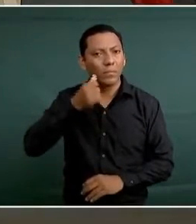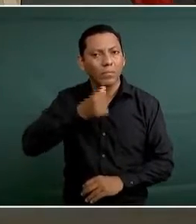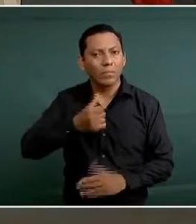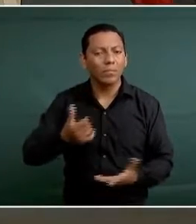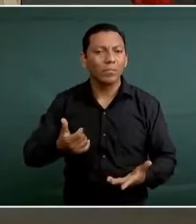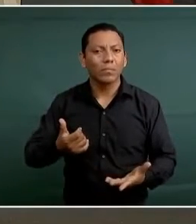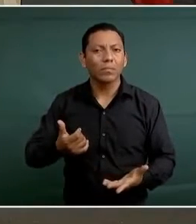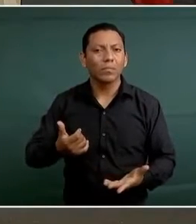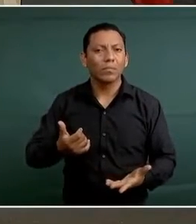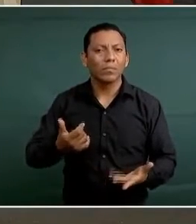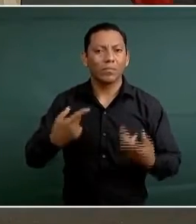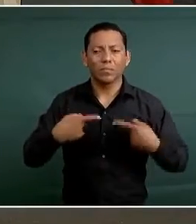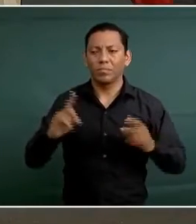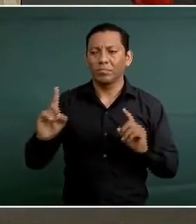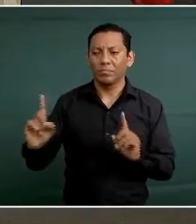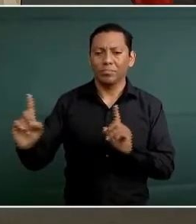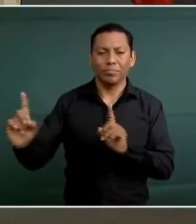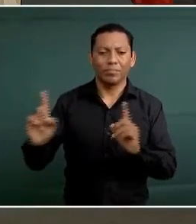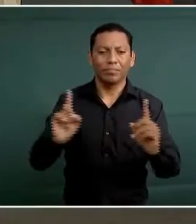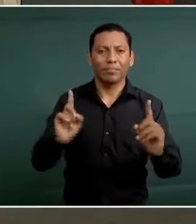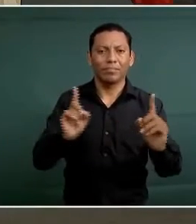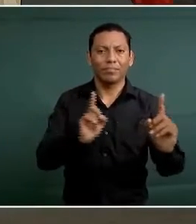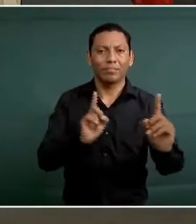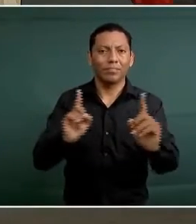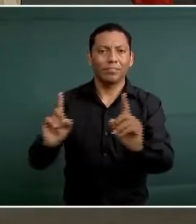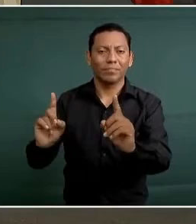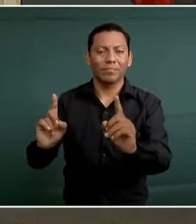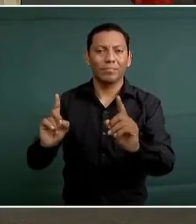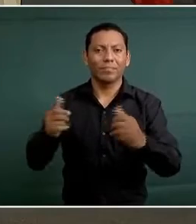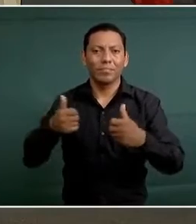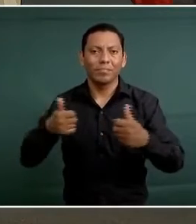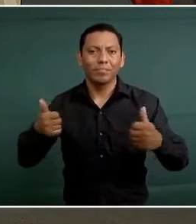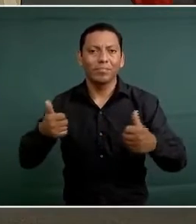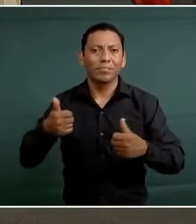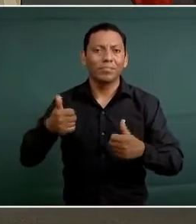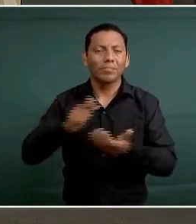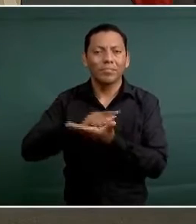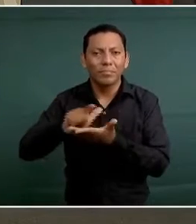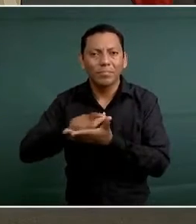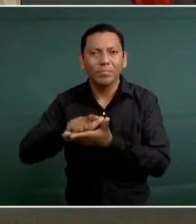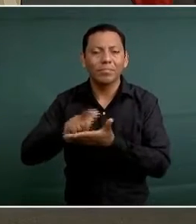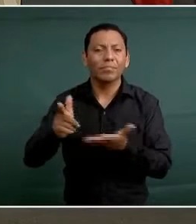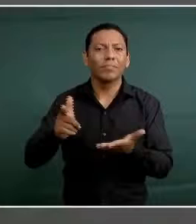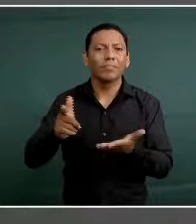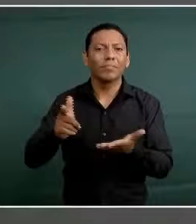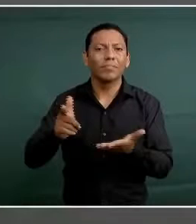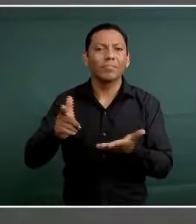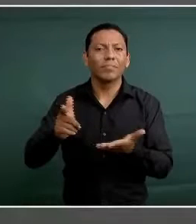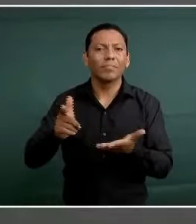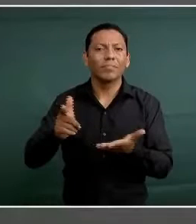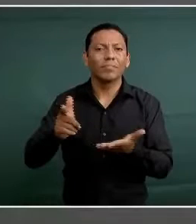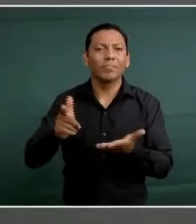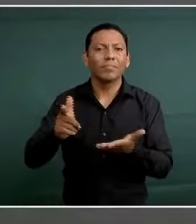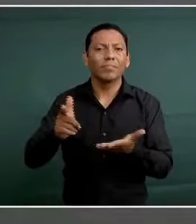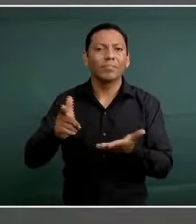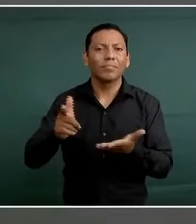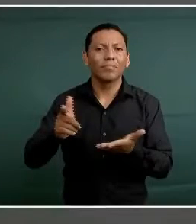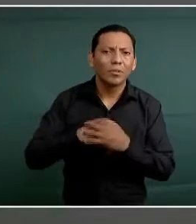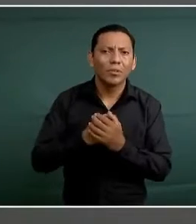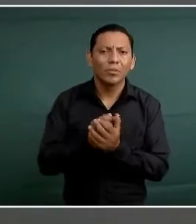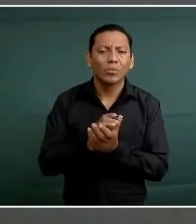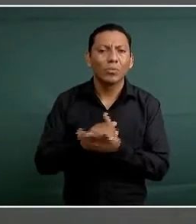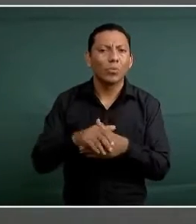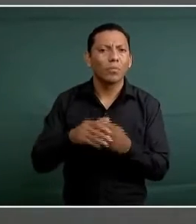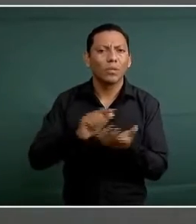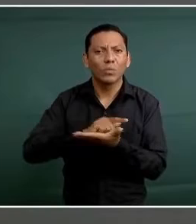distancia pues este el aseo el lavado de las manos